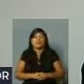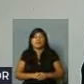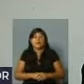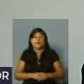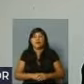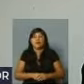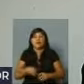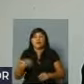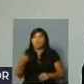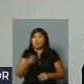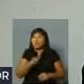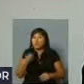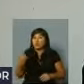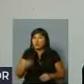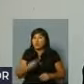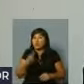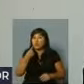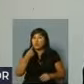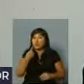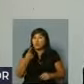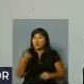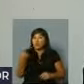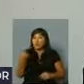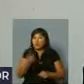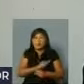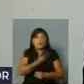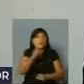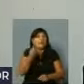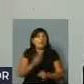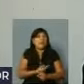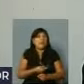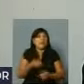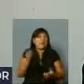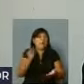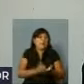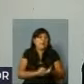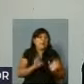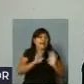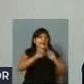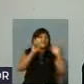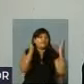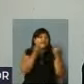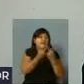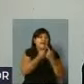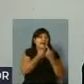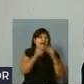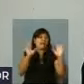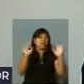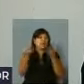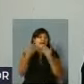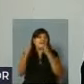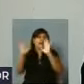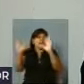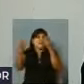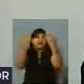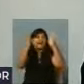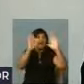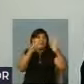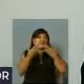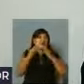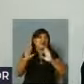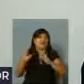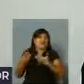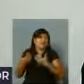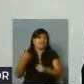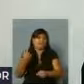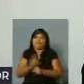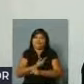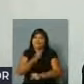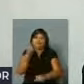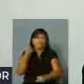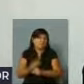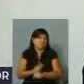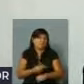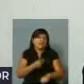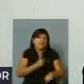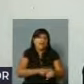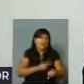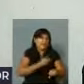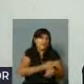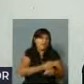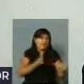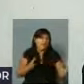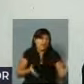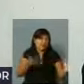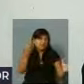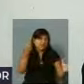cierres que hicimos en la primera etapa. Tenemos que pensar que en la segunda ola